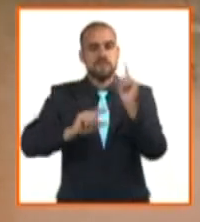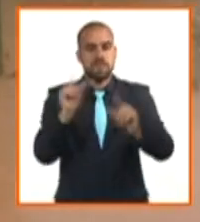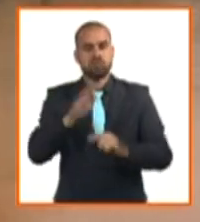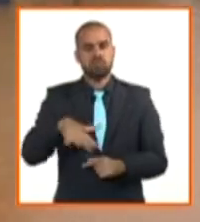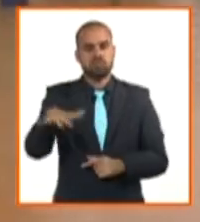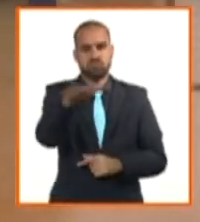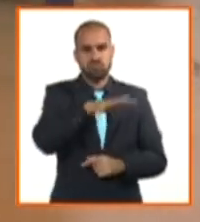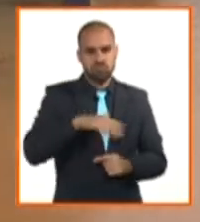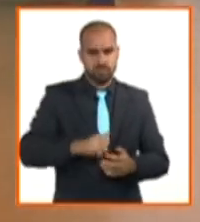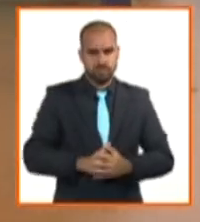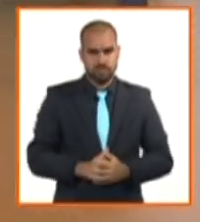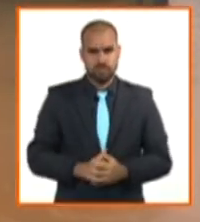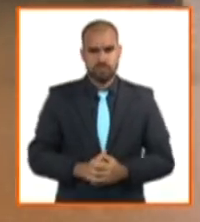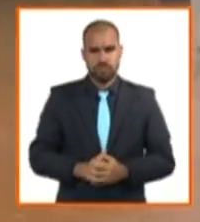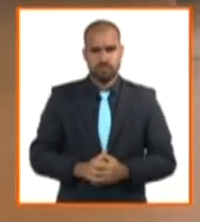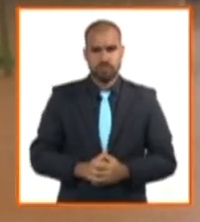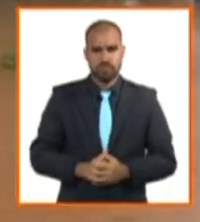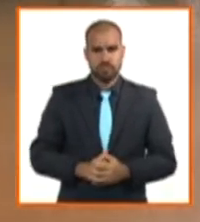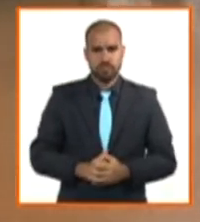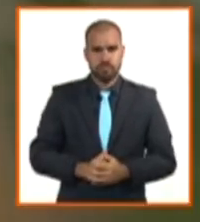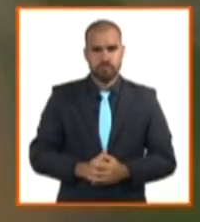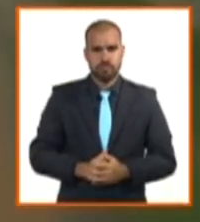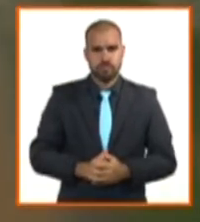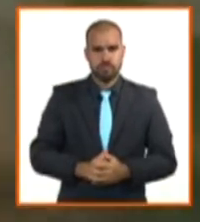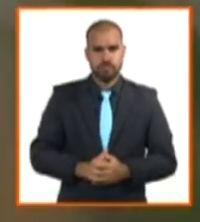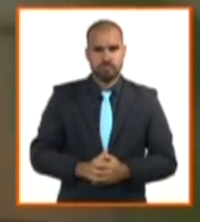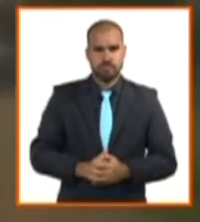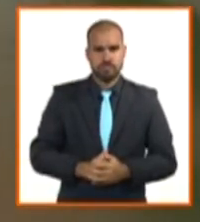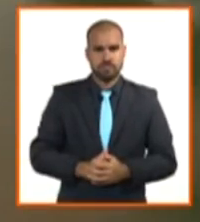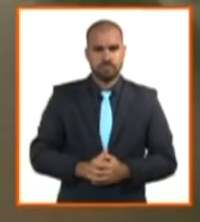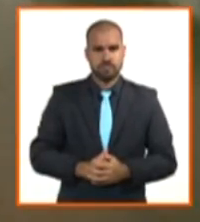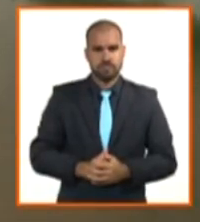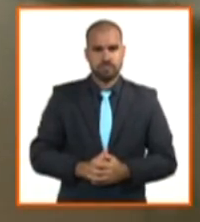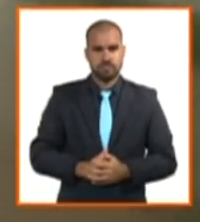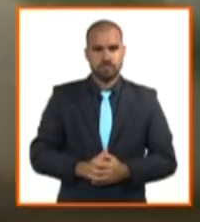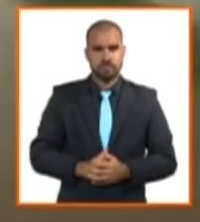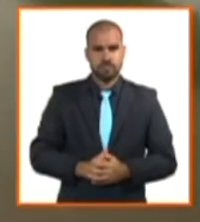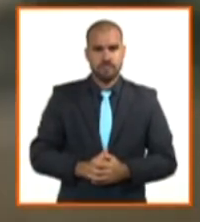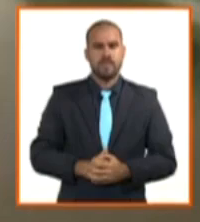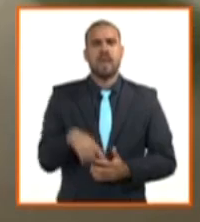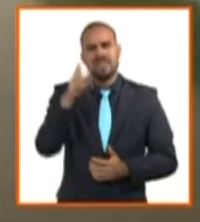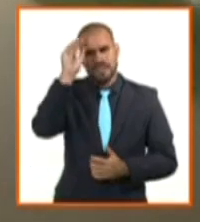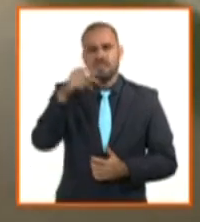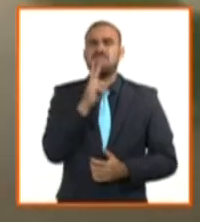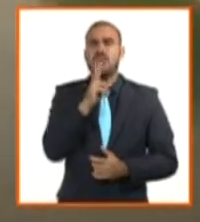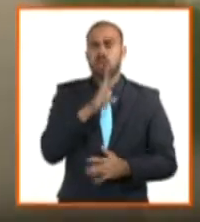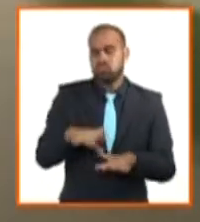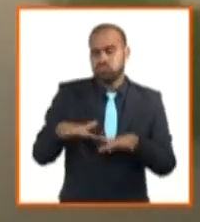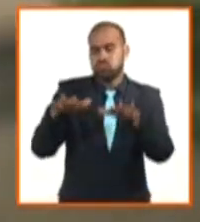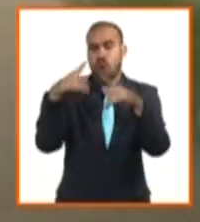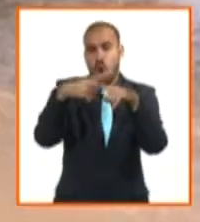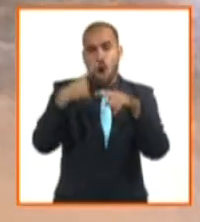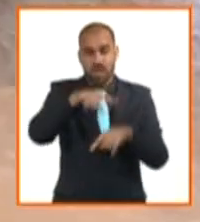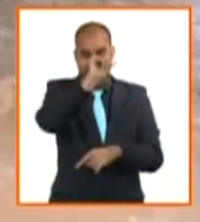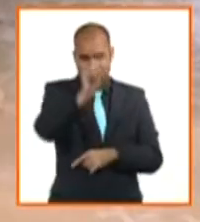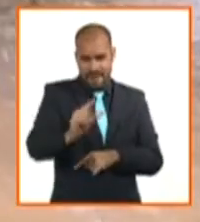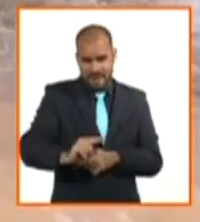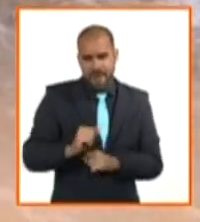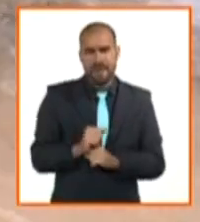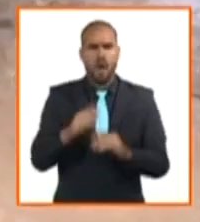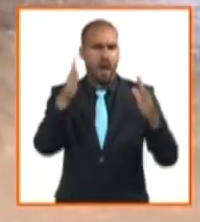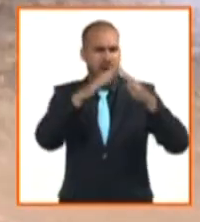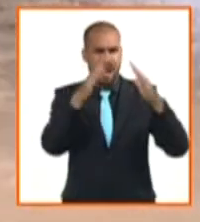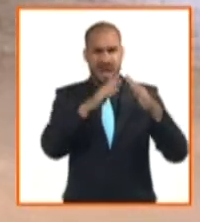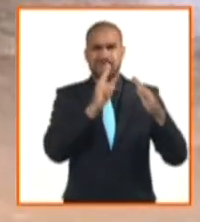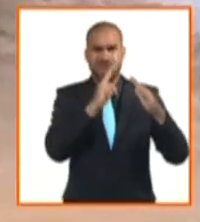fallecidos que dejó a su paso en el trayecto pudimos comprobar cultivos bajo agua de riachuelos ríos casas inundadas